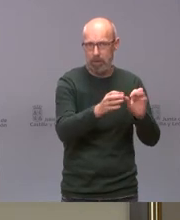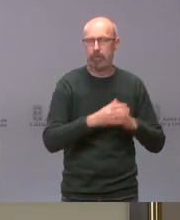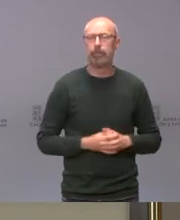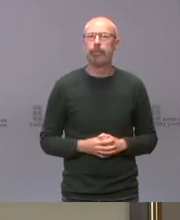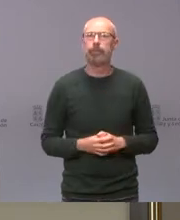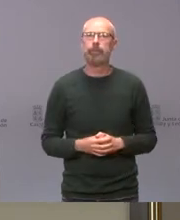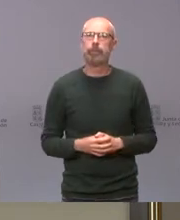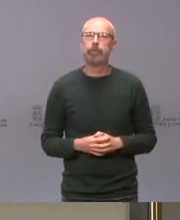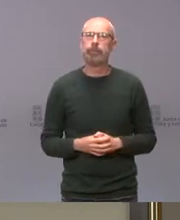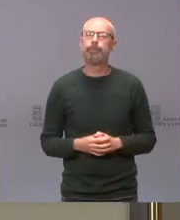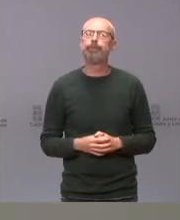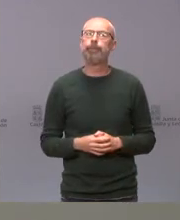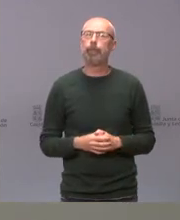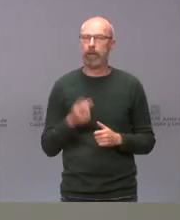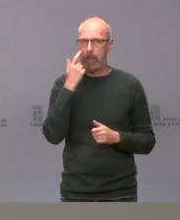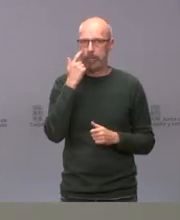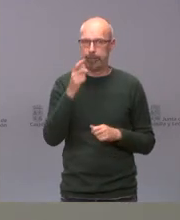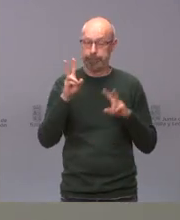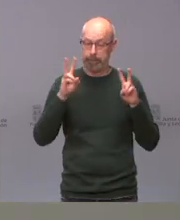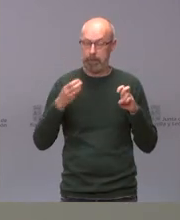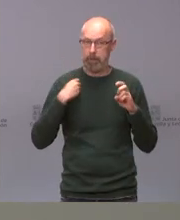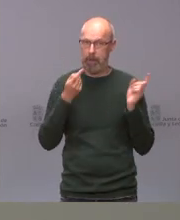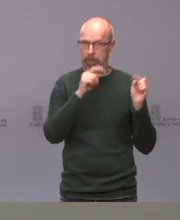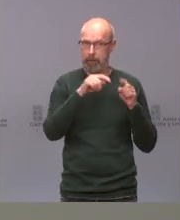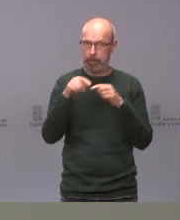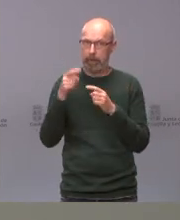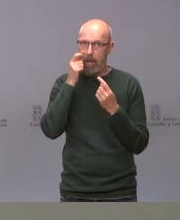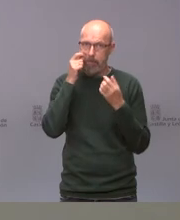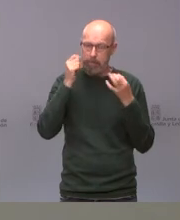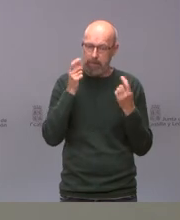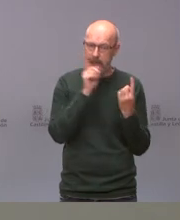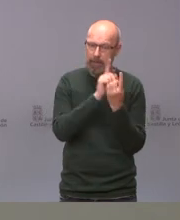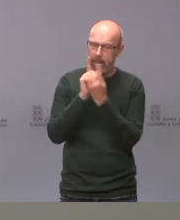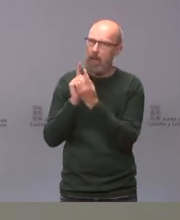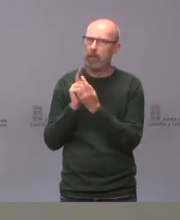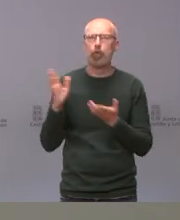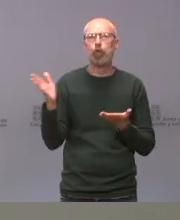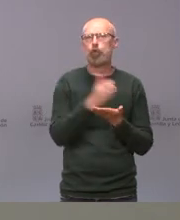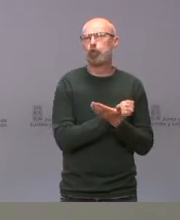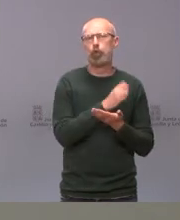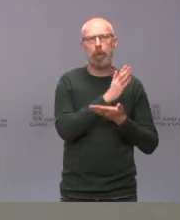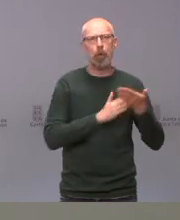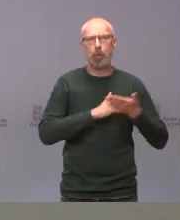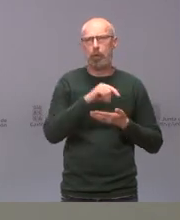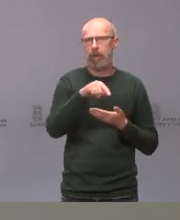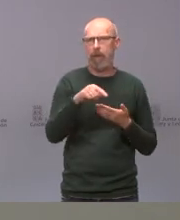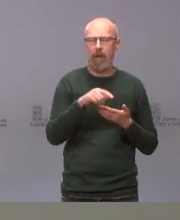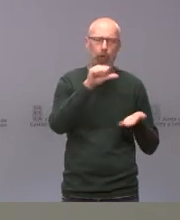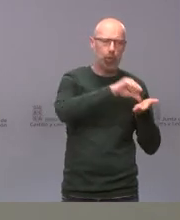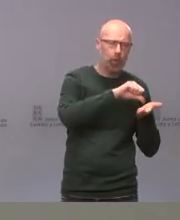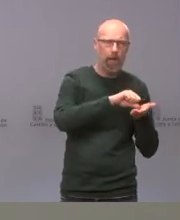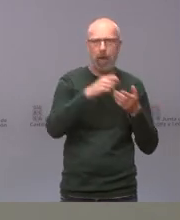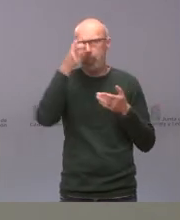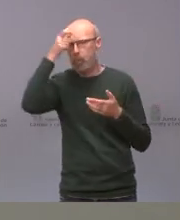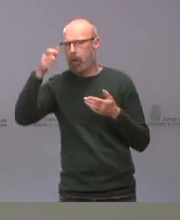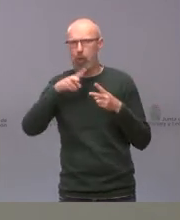En relación a la presencialidad, va a ser en toda la comunidad, medio urbano y medio rural. Es decir, esto